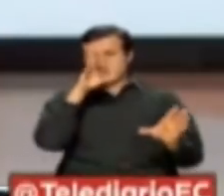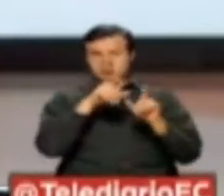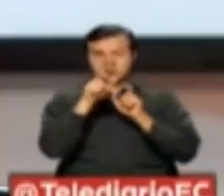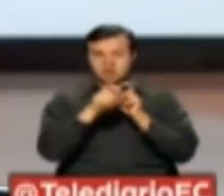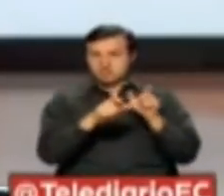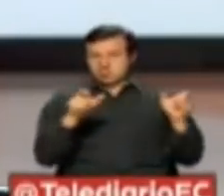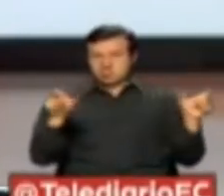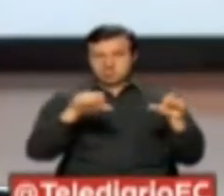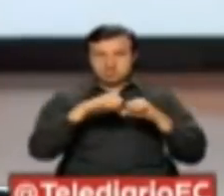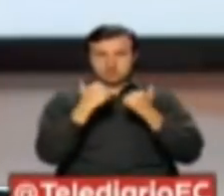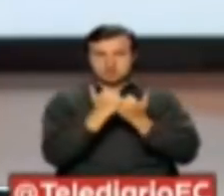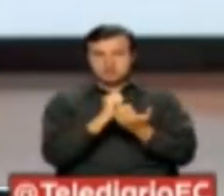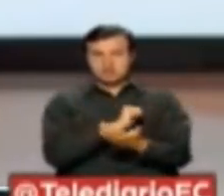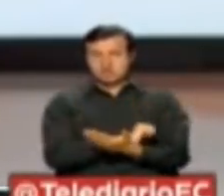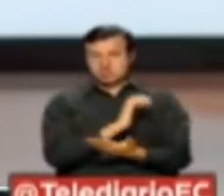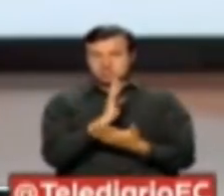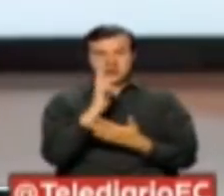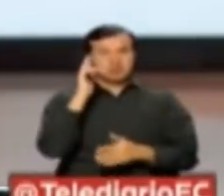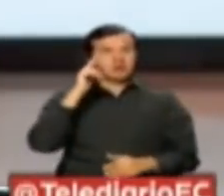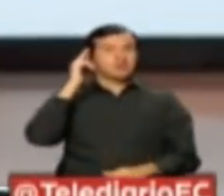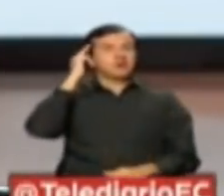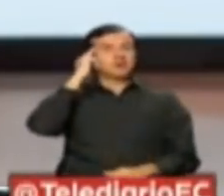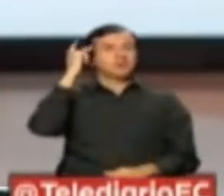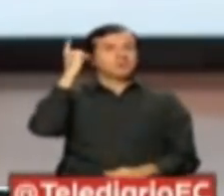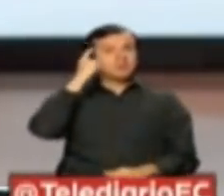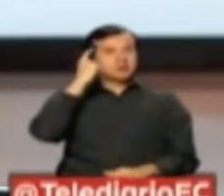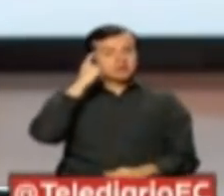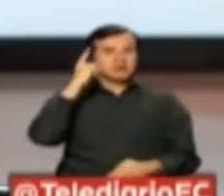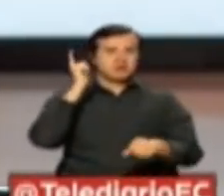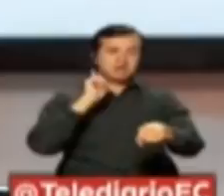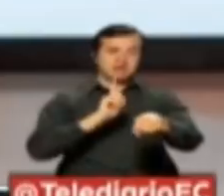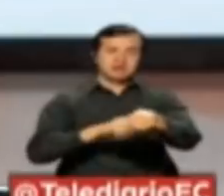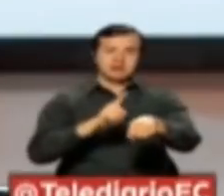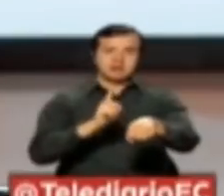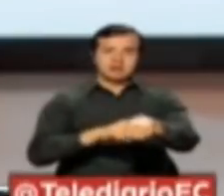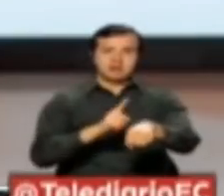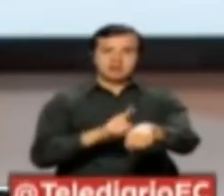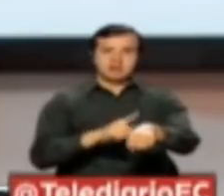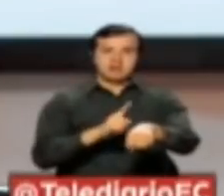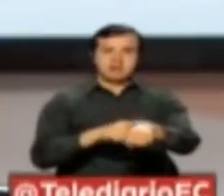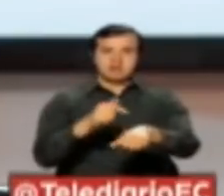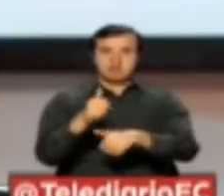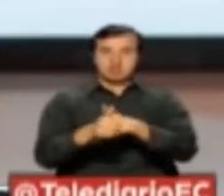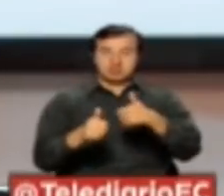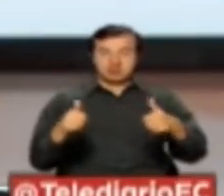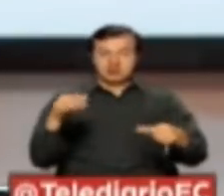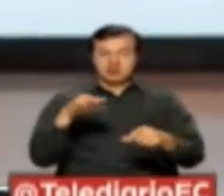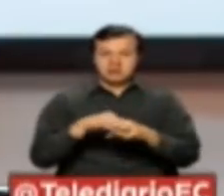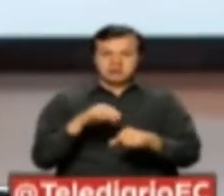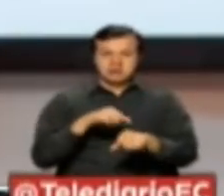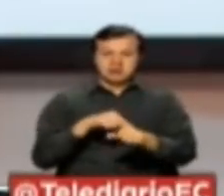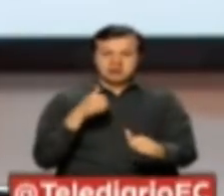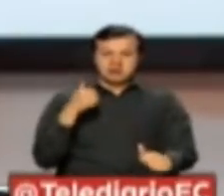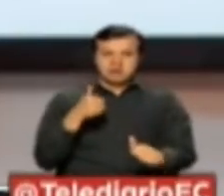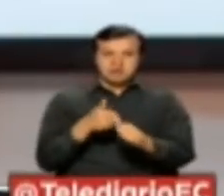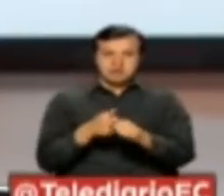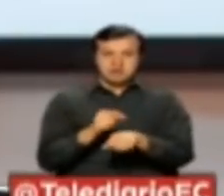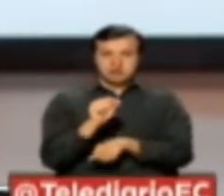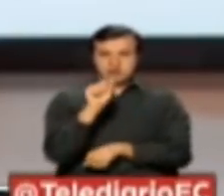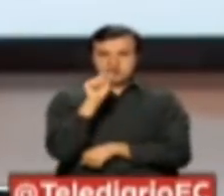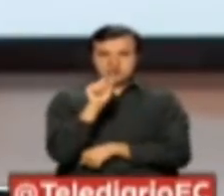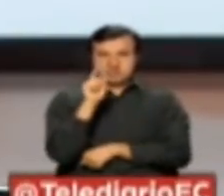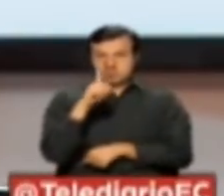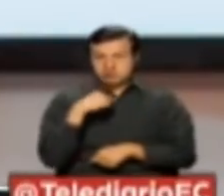conforman la asamblea recapaciten el tiempo que se da para la elección es muy corto nosotros